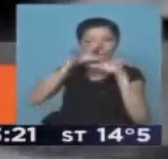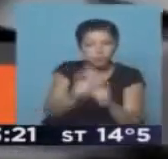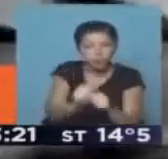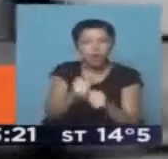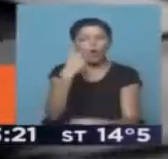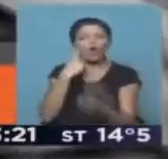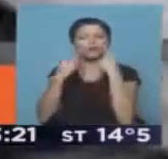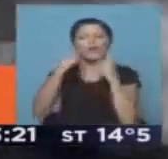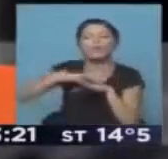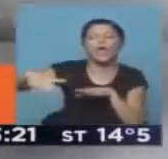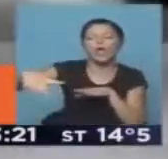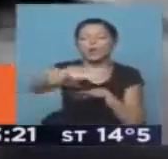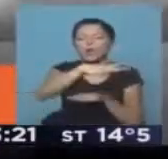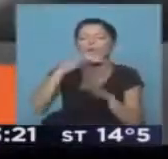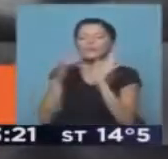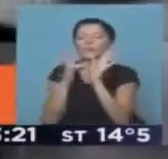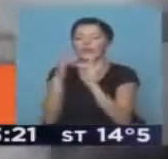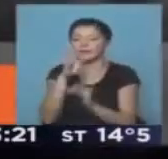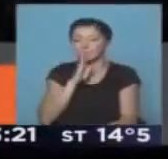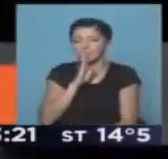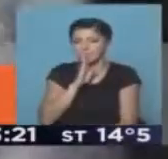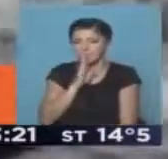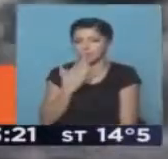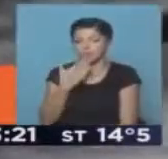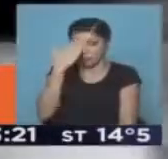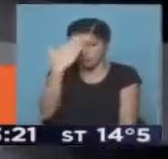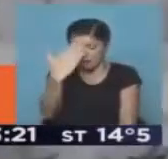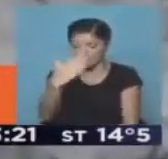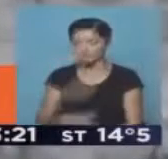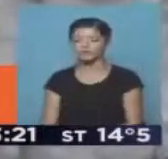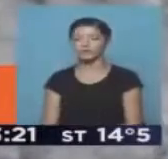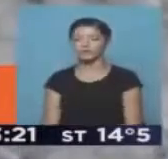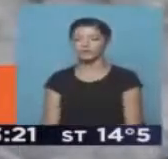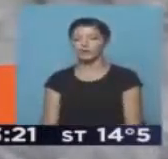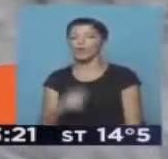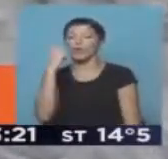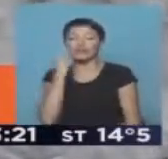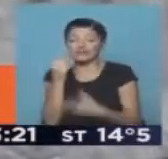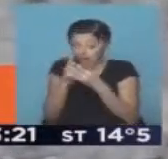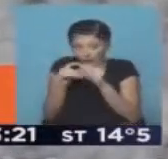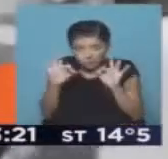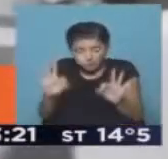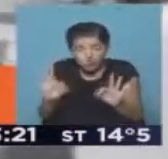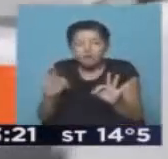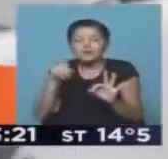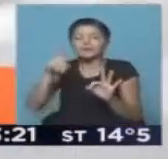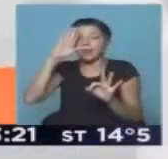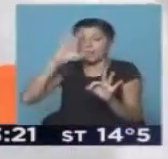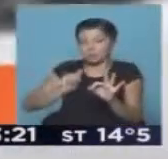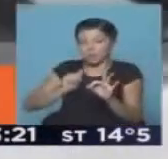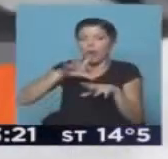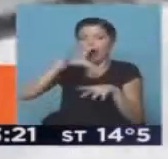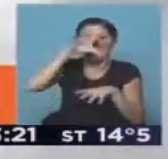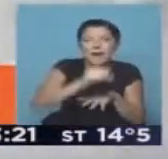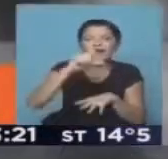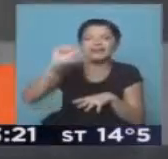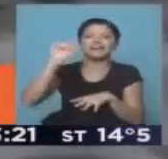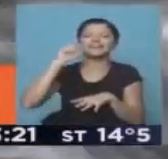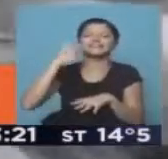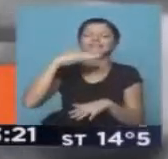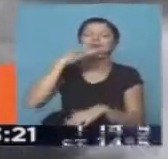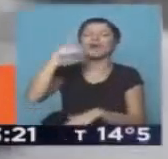explanada de las mezquitas al finalizar el día tropas israelíes ocupaban cisjordania y todos los territorios